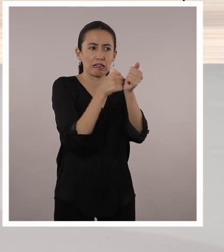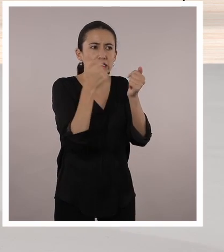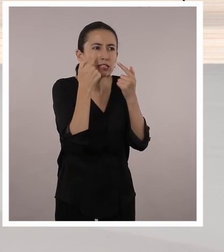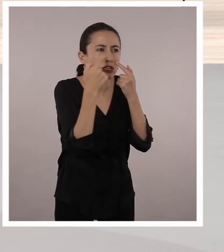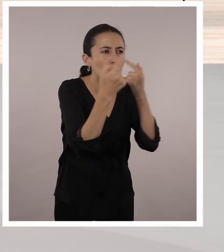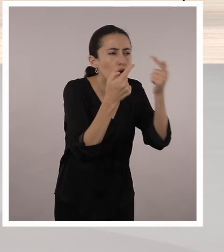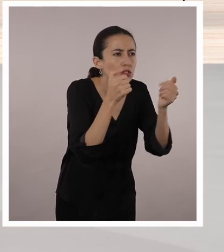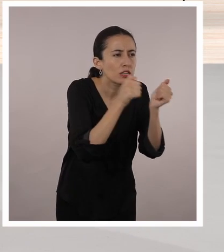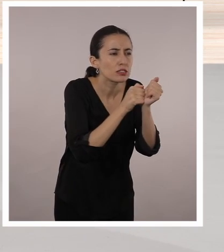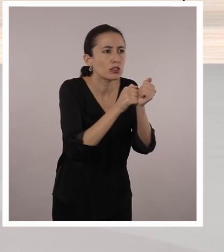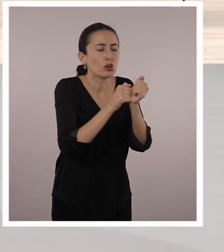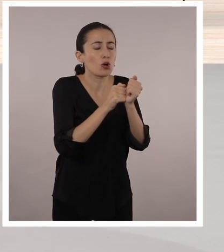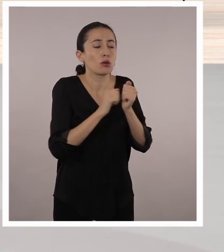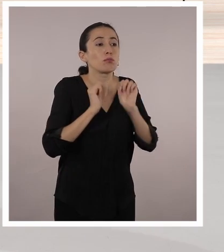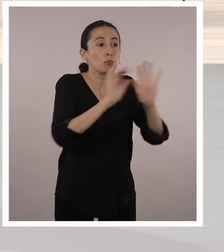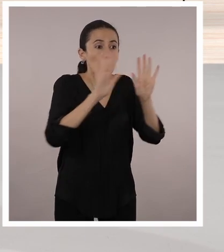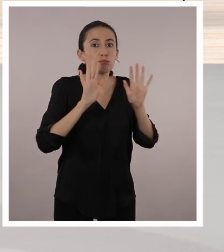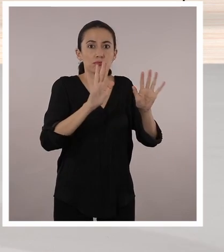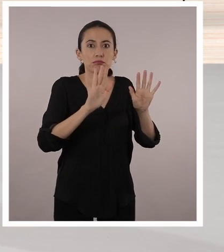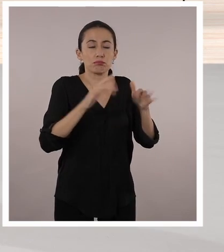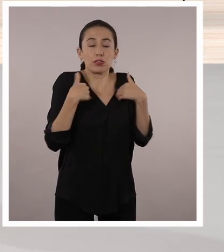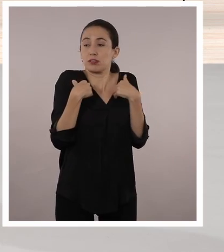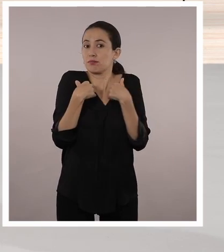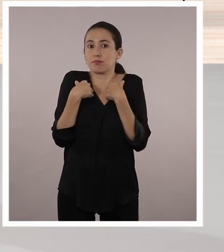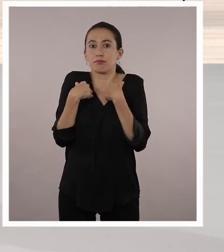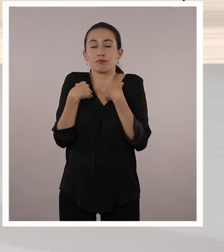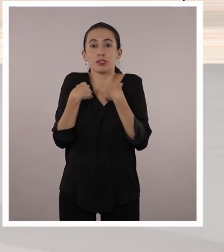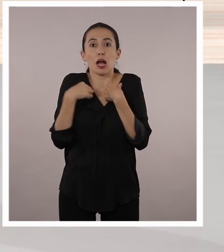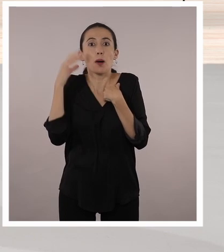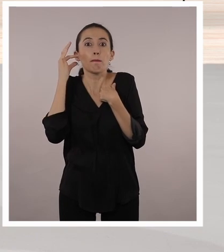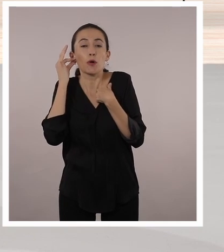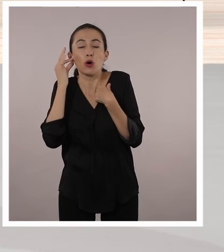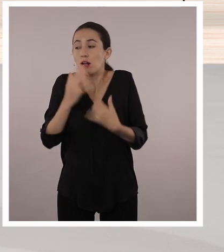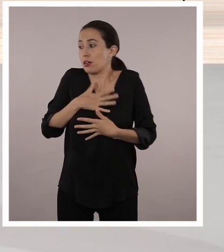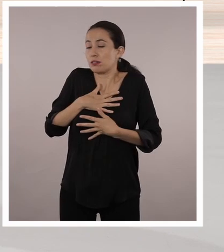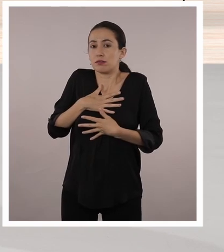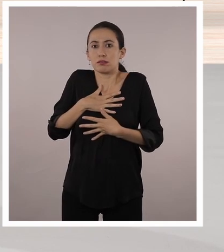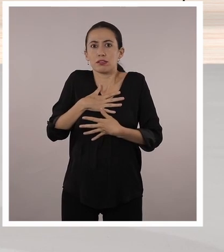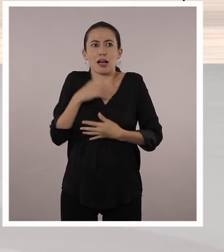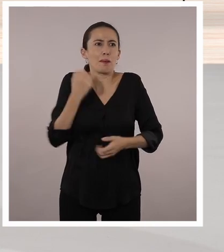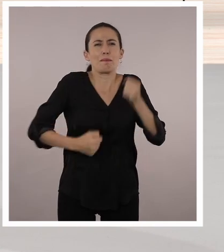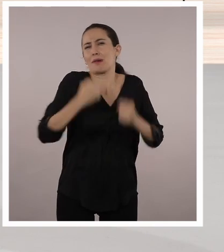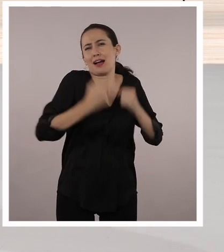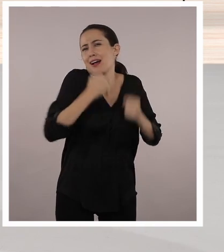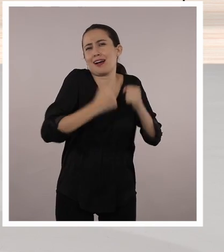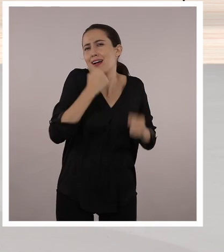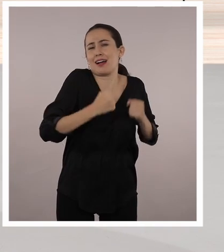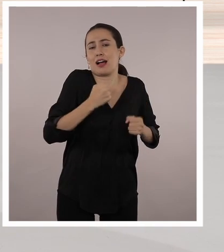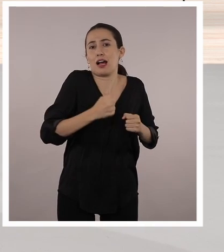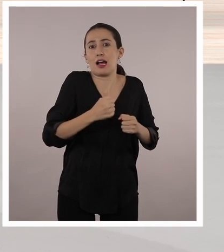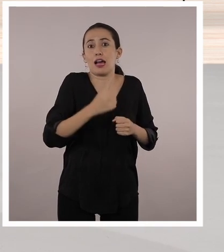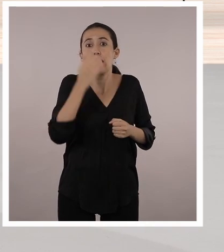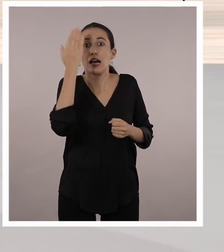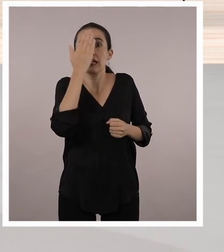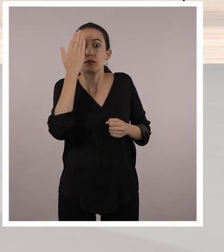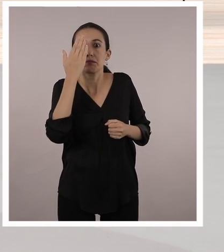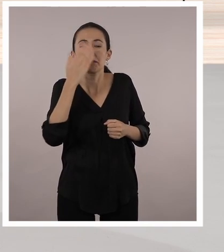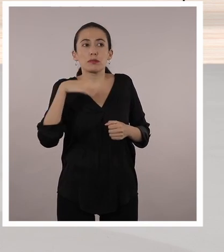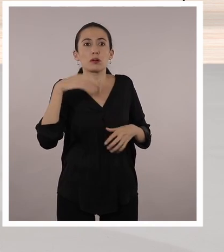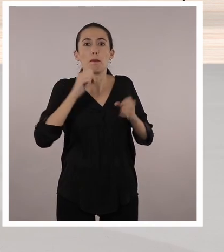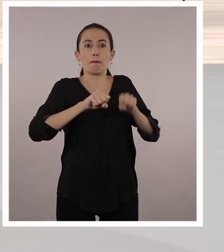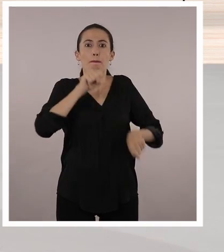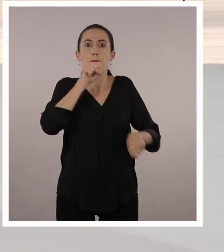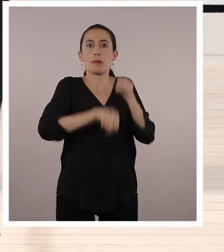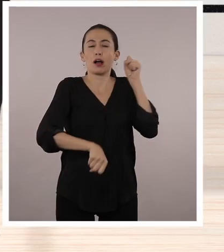se acercó sigilosamente y la asustó. Ella, del susto, salió corriendo y el espejo se